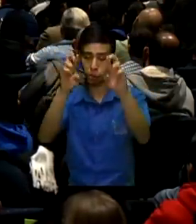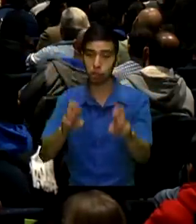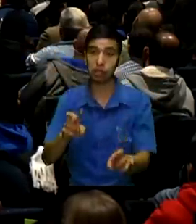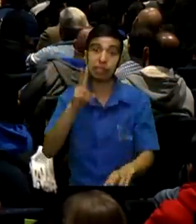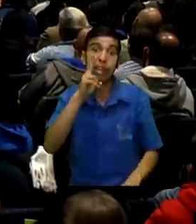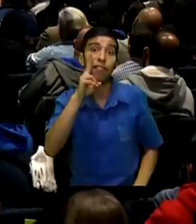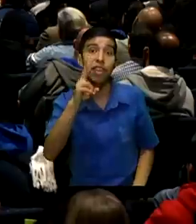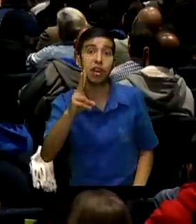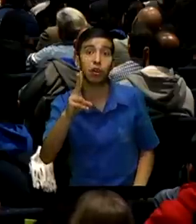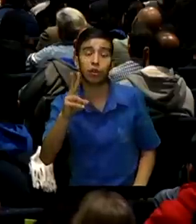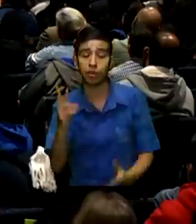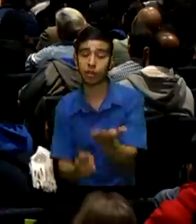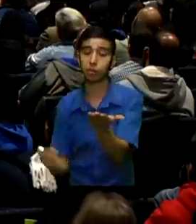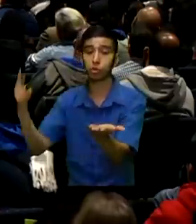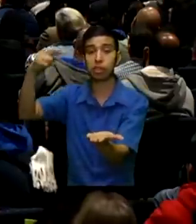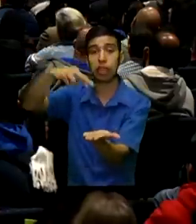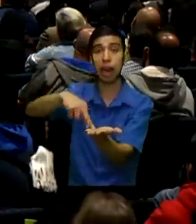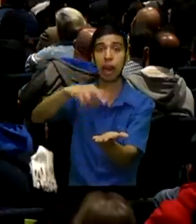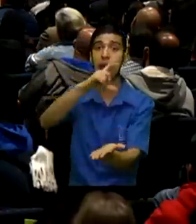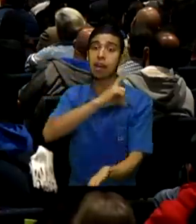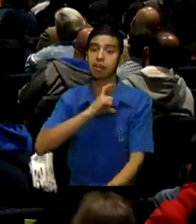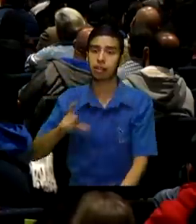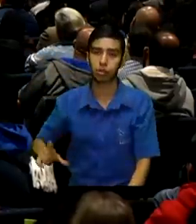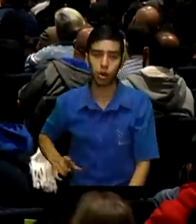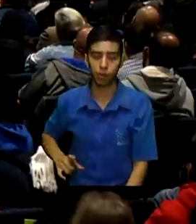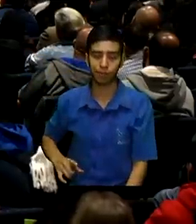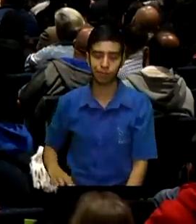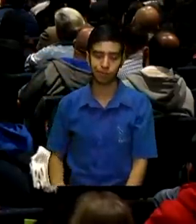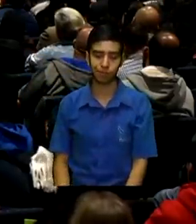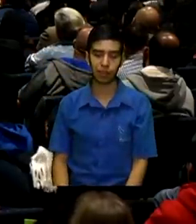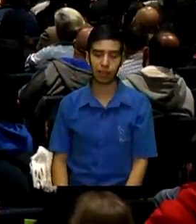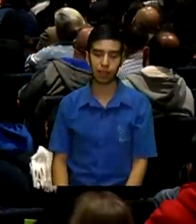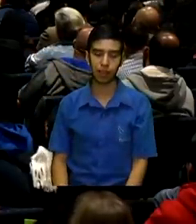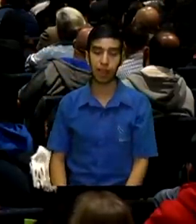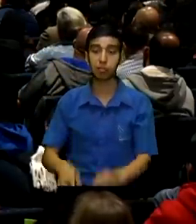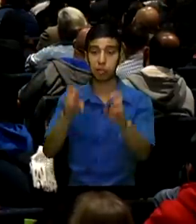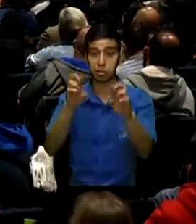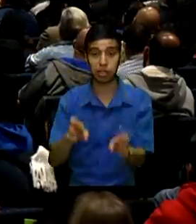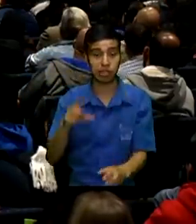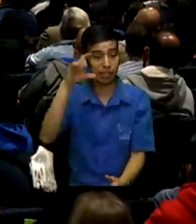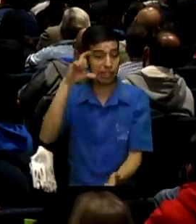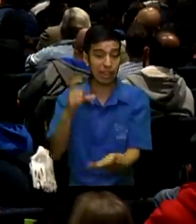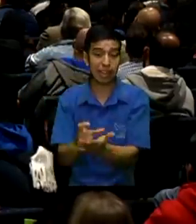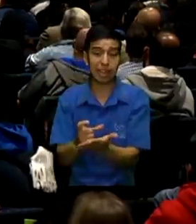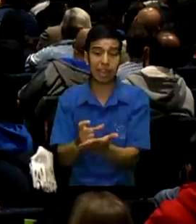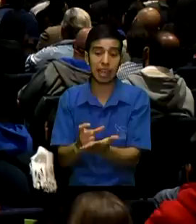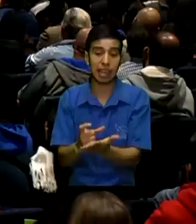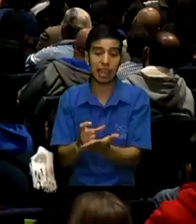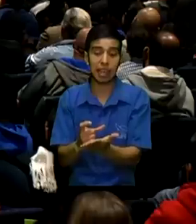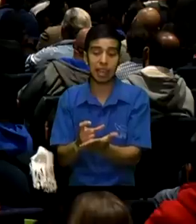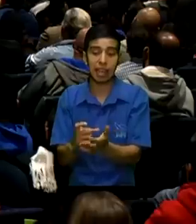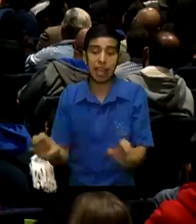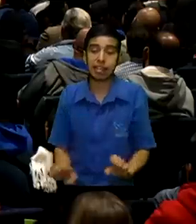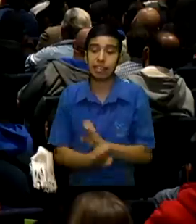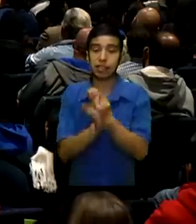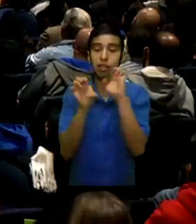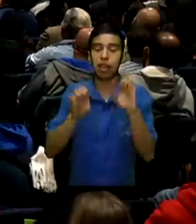Amén. Hoy la gente cree que existió Napoleón. ¿Por qué? Porque lo dice un libro.